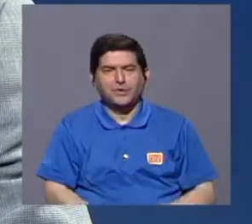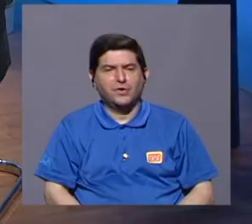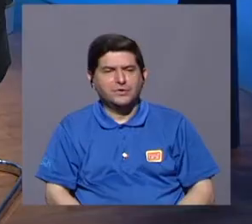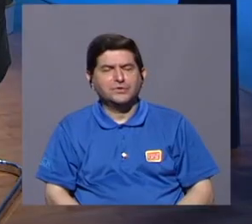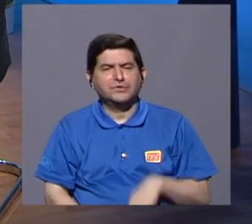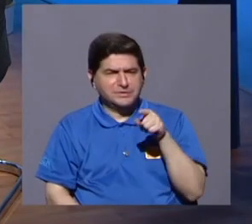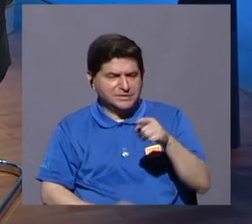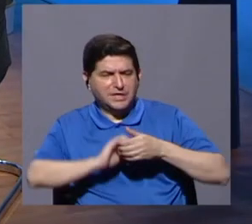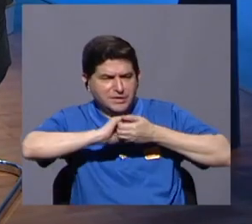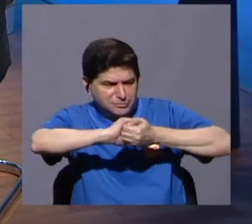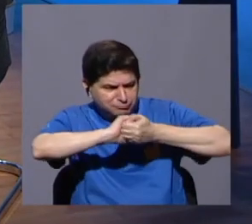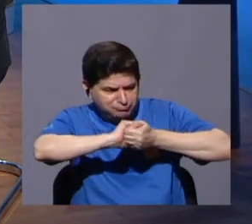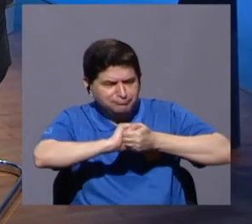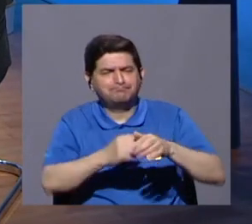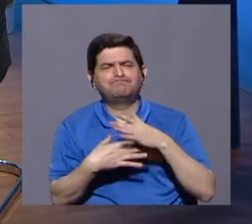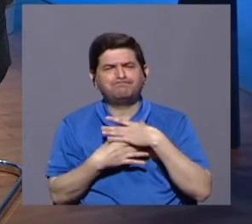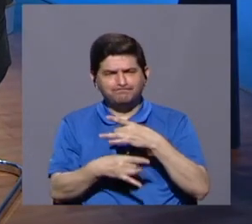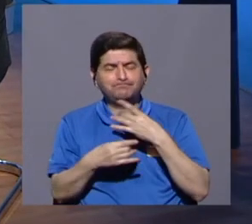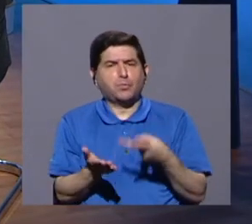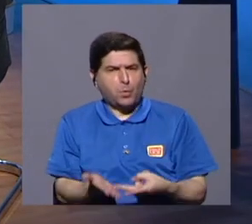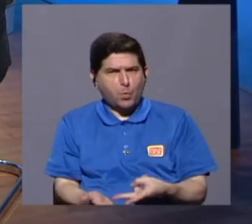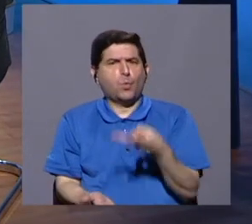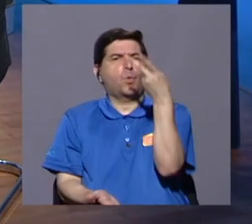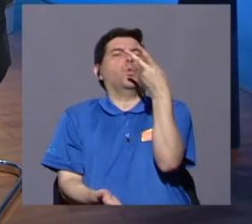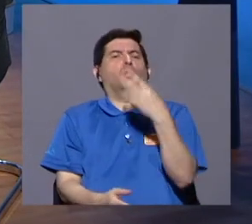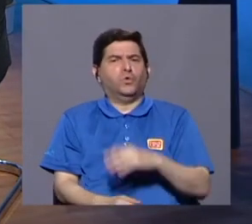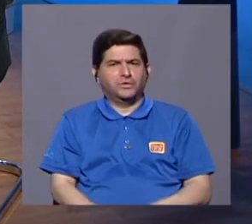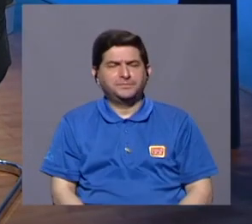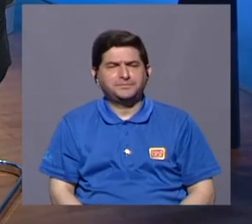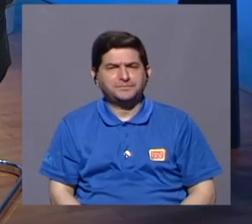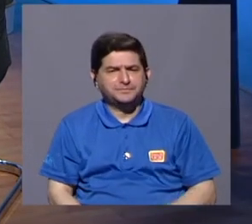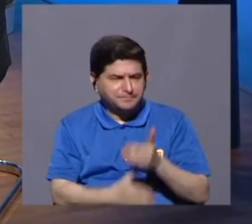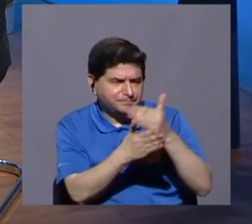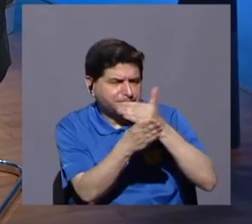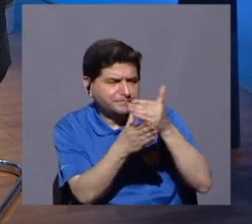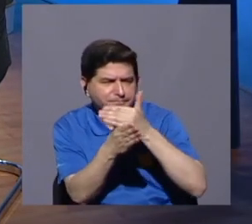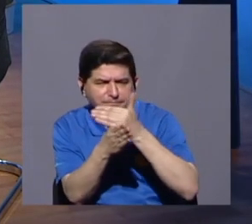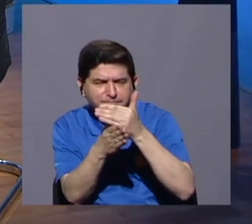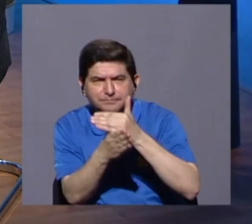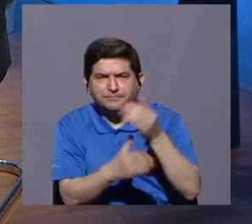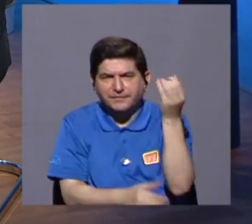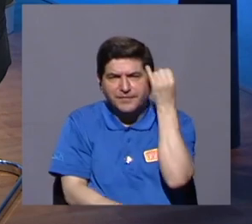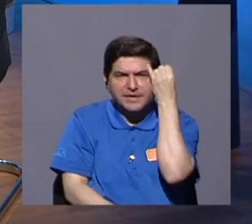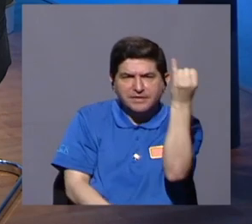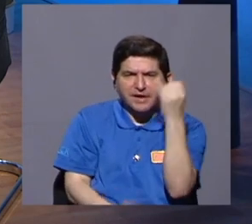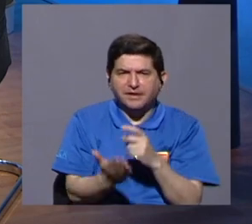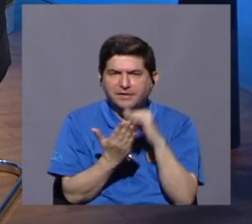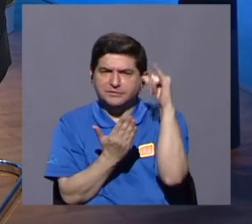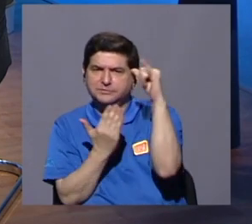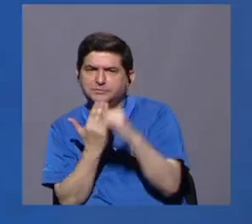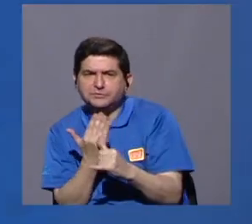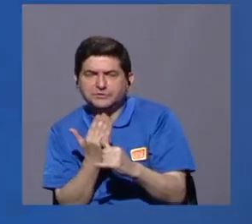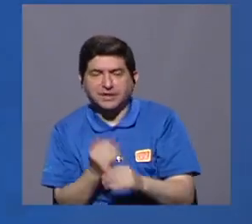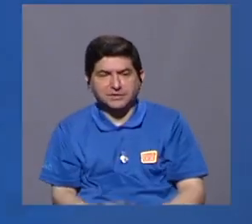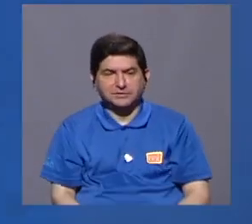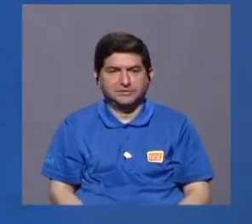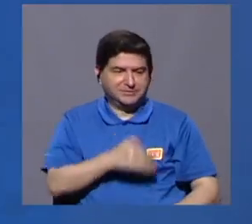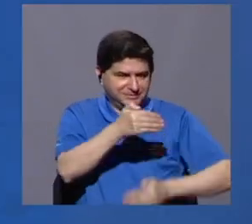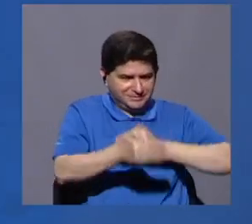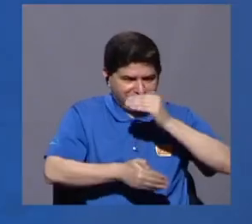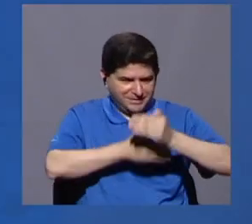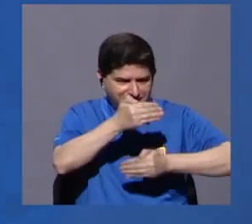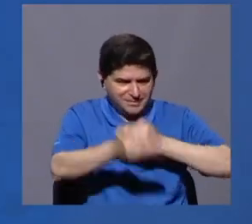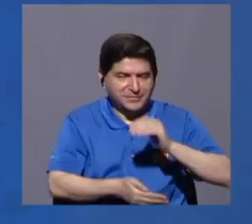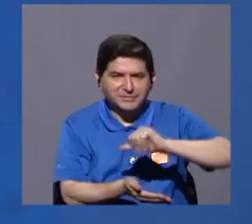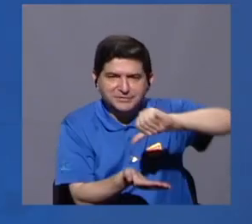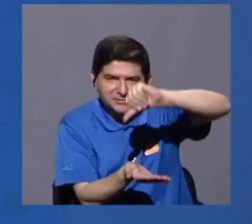bastante interesante enriquecedora es de un compartir de ideas de proyectos ver aquí que han ido haciendo